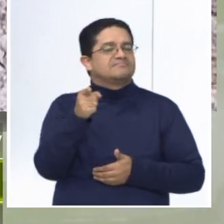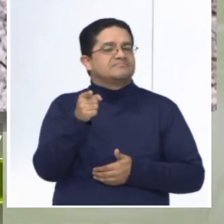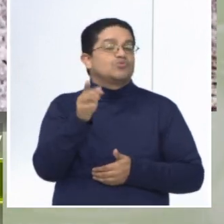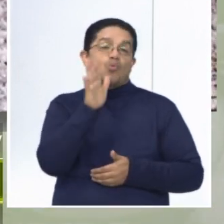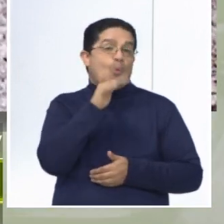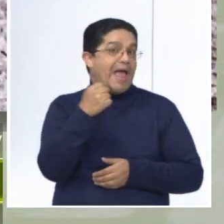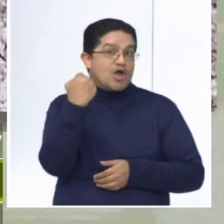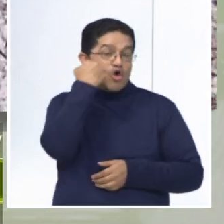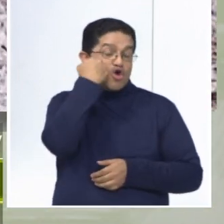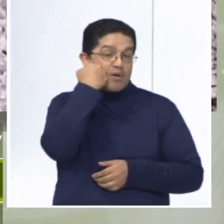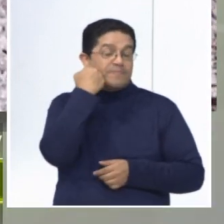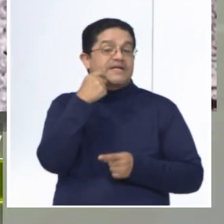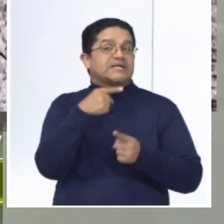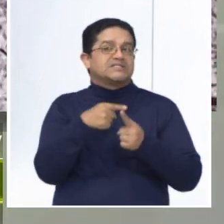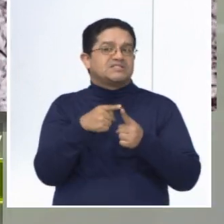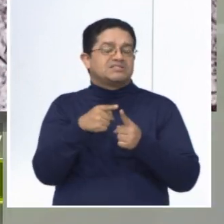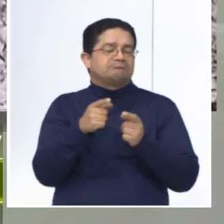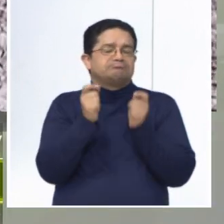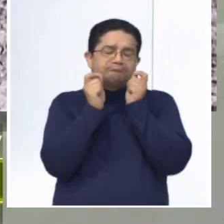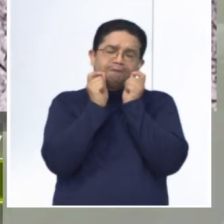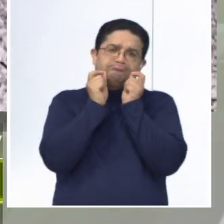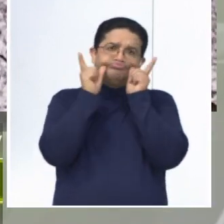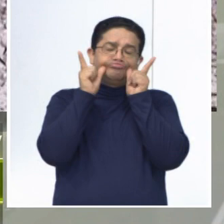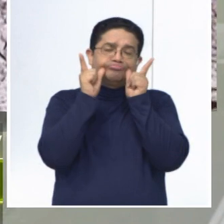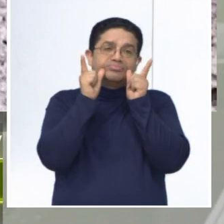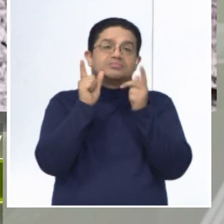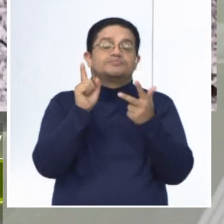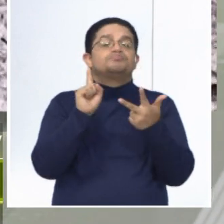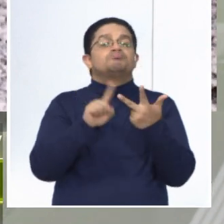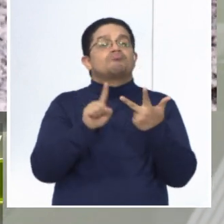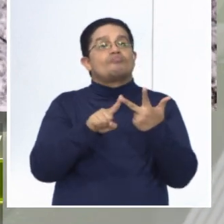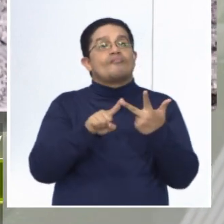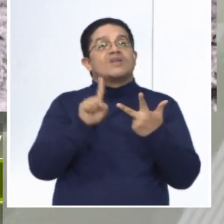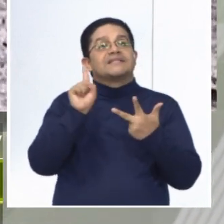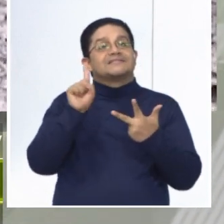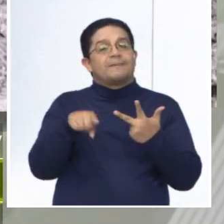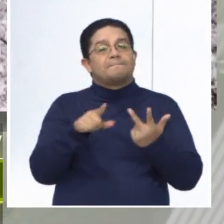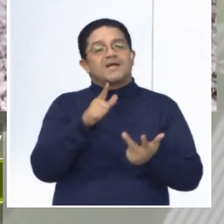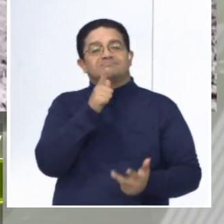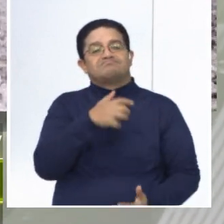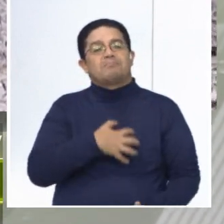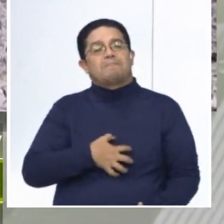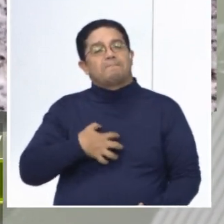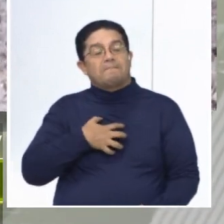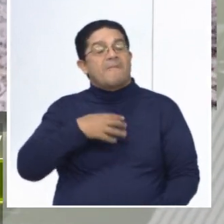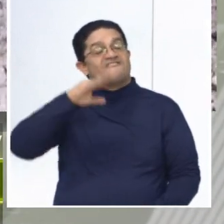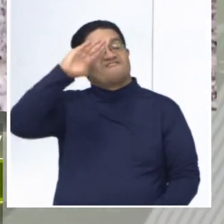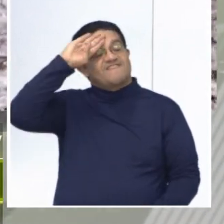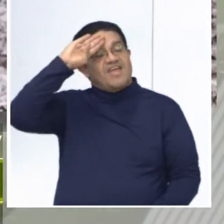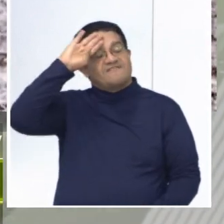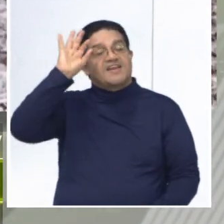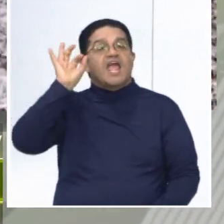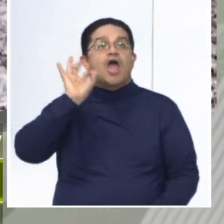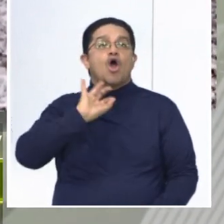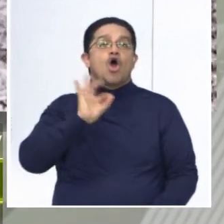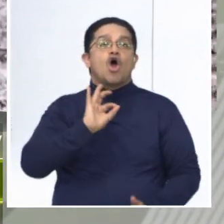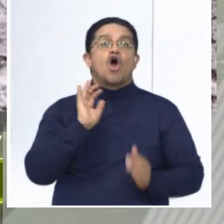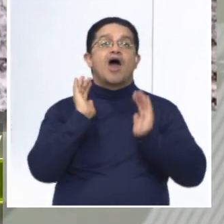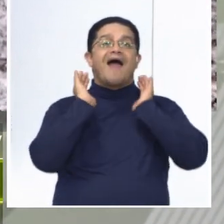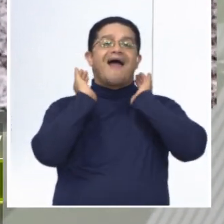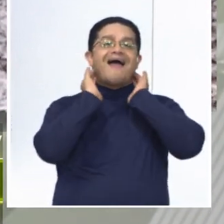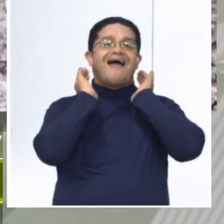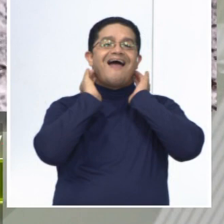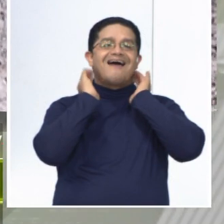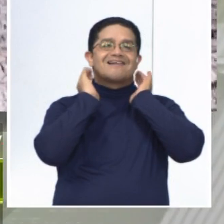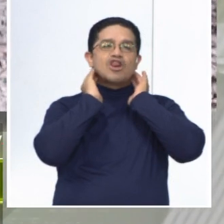segundo que amaneció así de repente, tercero, que tiene un poco de malestar, puede tener fiebre y los ganglios de toda